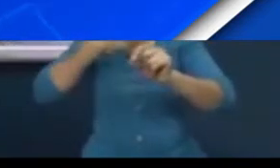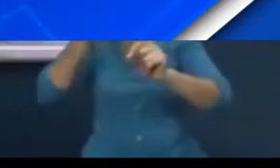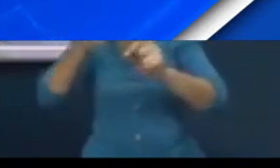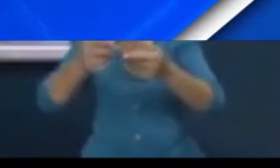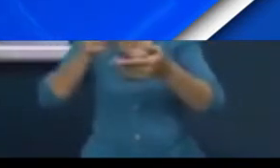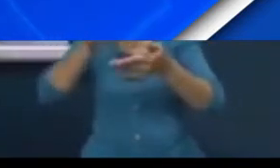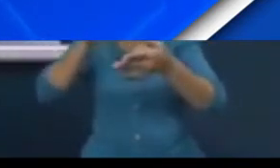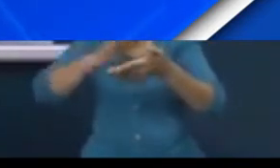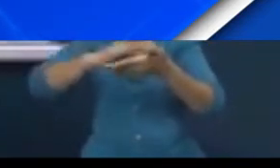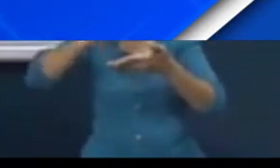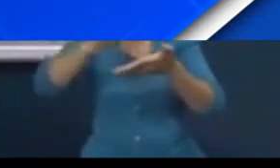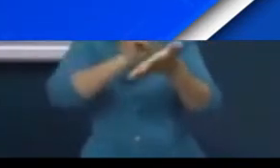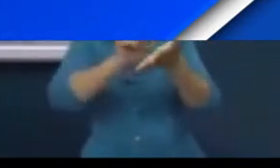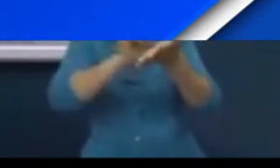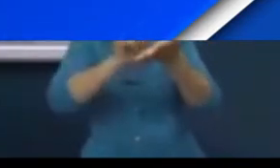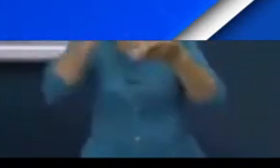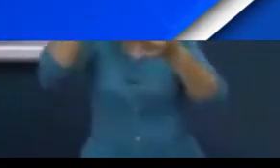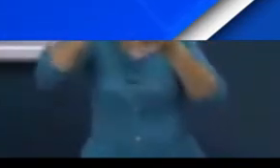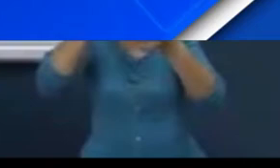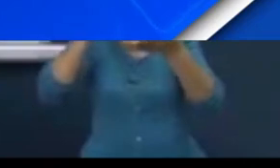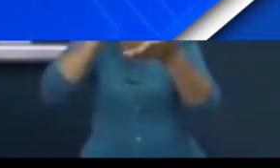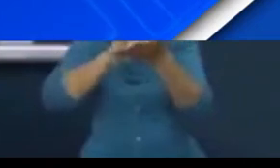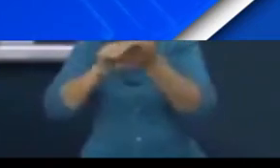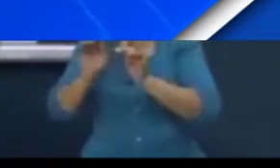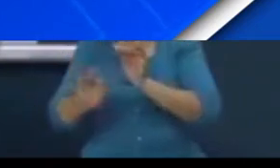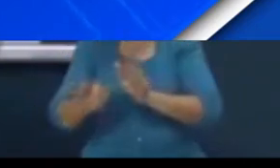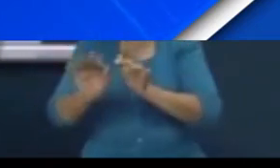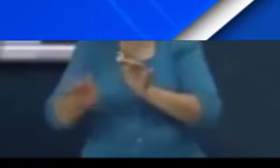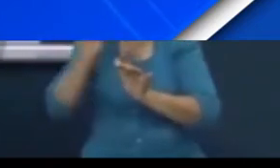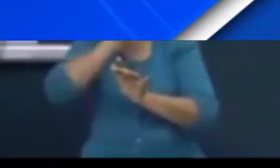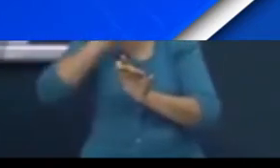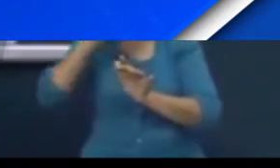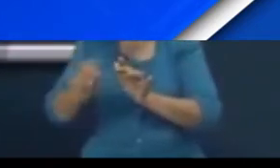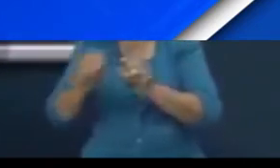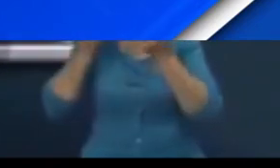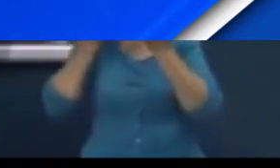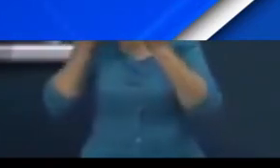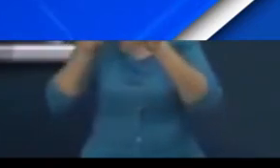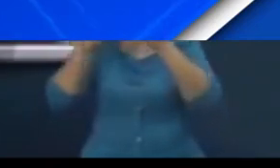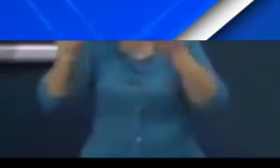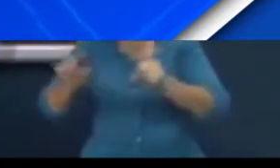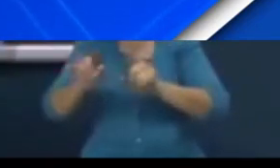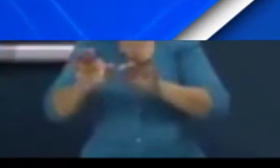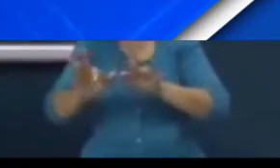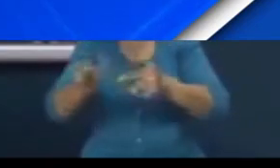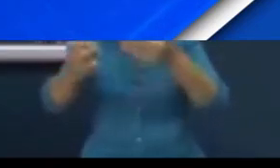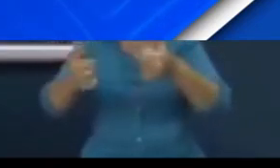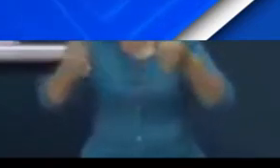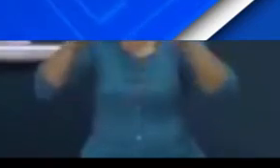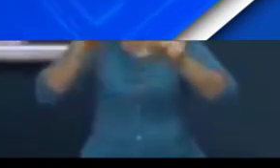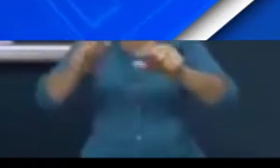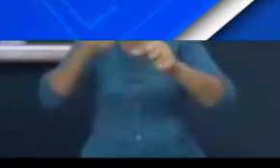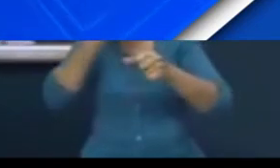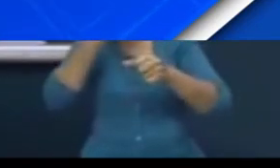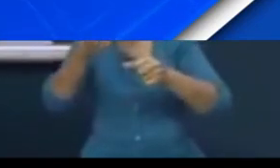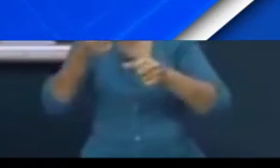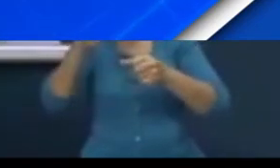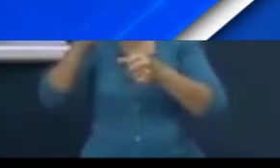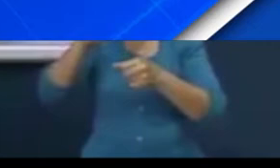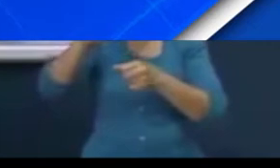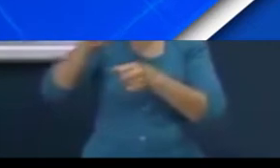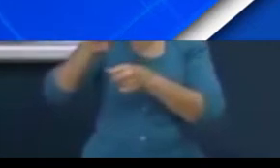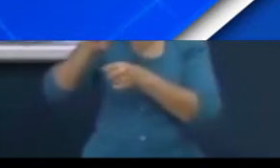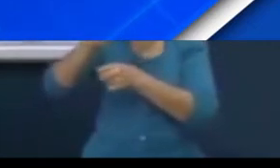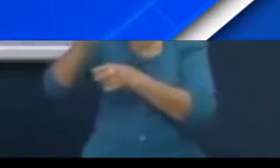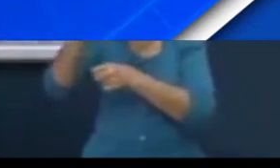llenarle su tarjeta y registrarlo en un documento que después se pasa al sistema informático que ya tenemos establecido y te permite decir bueno Marta Rey